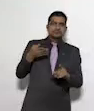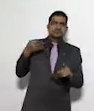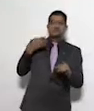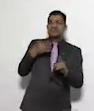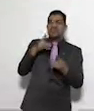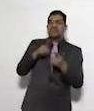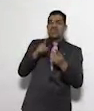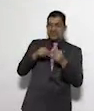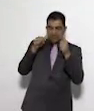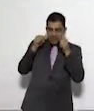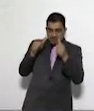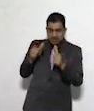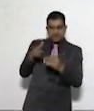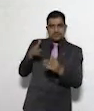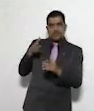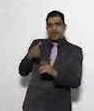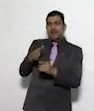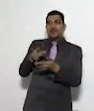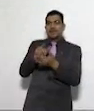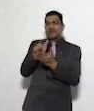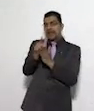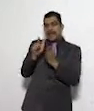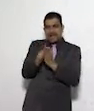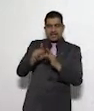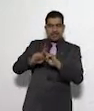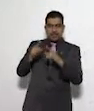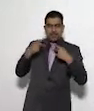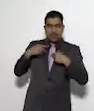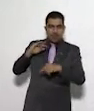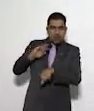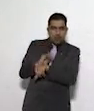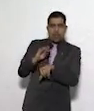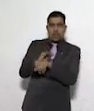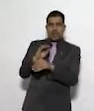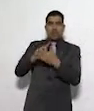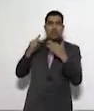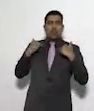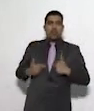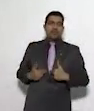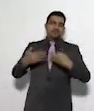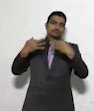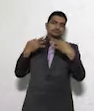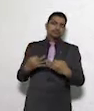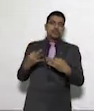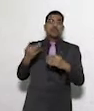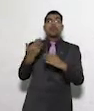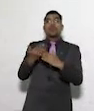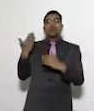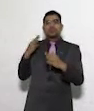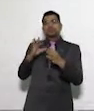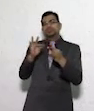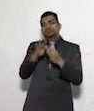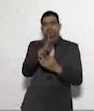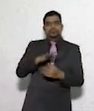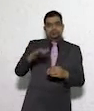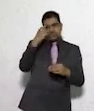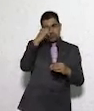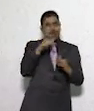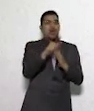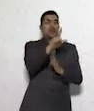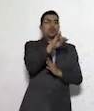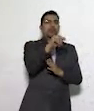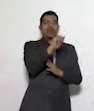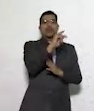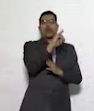humanos. No voy a abundar en lo que ya bien comentaba el licenciado Raúl